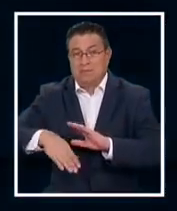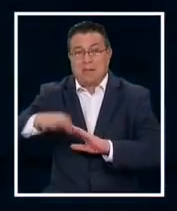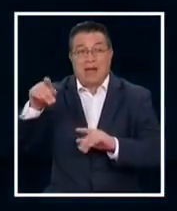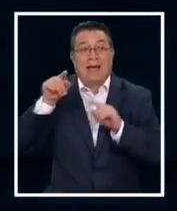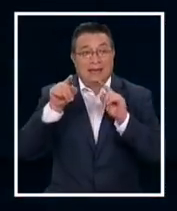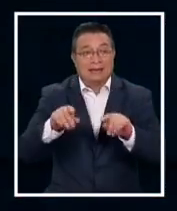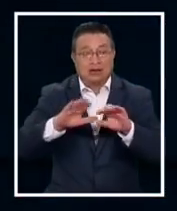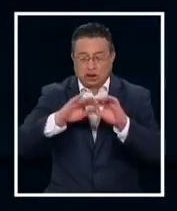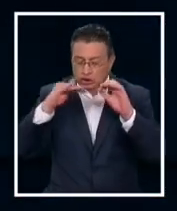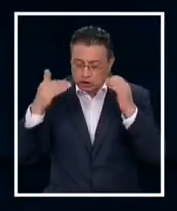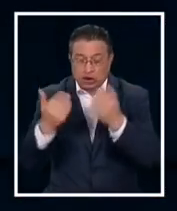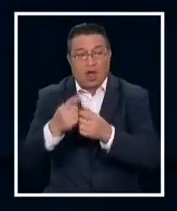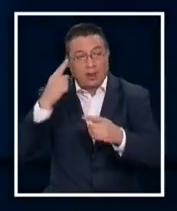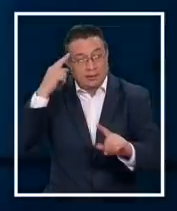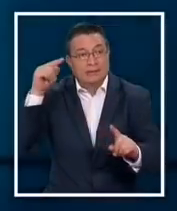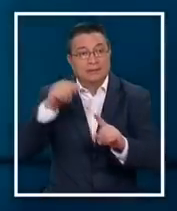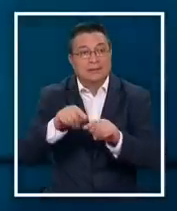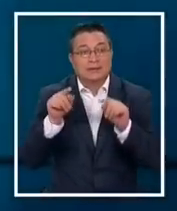hay que poner